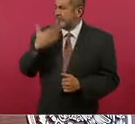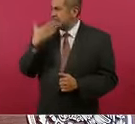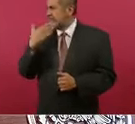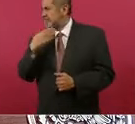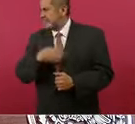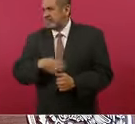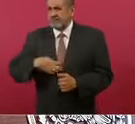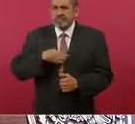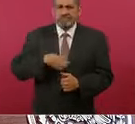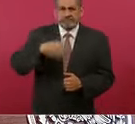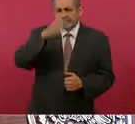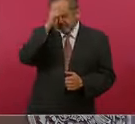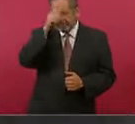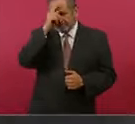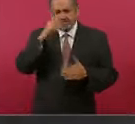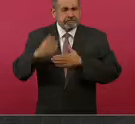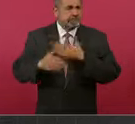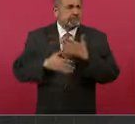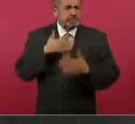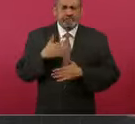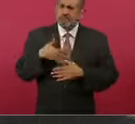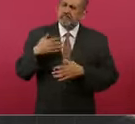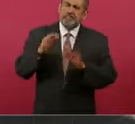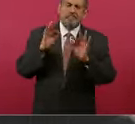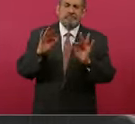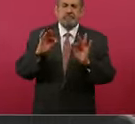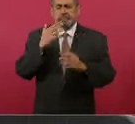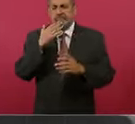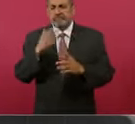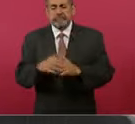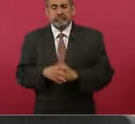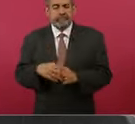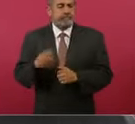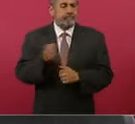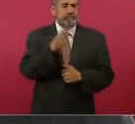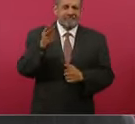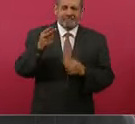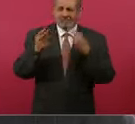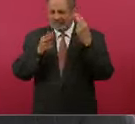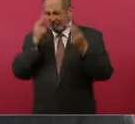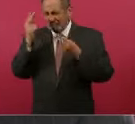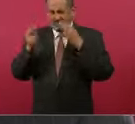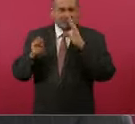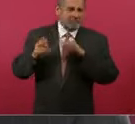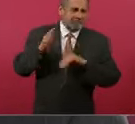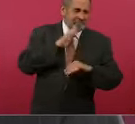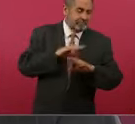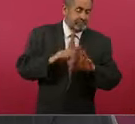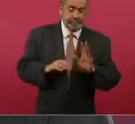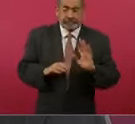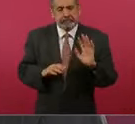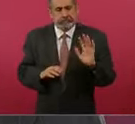alegría. Los que andan de mal humor